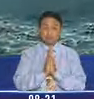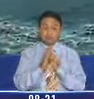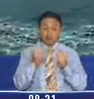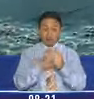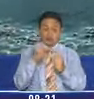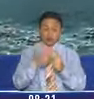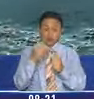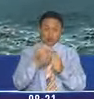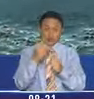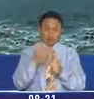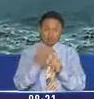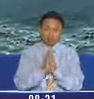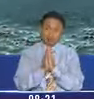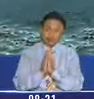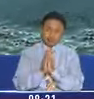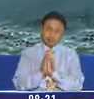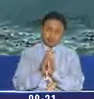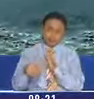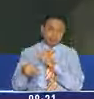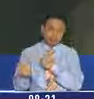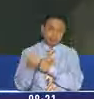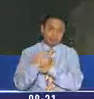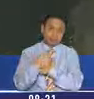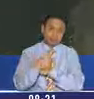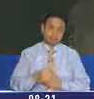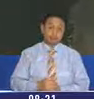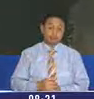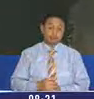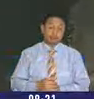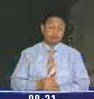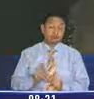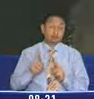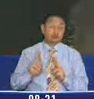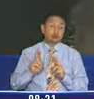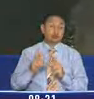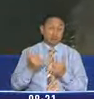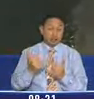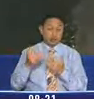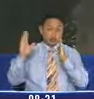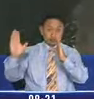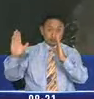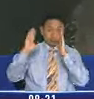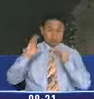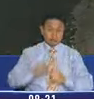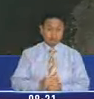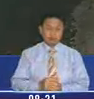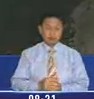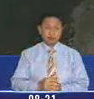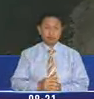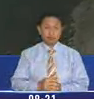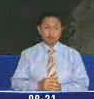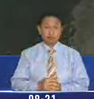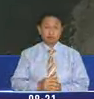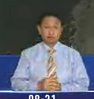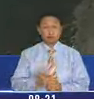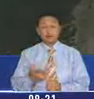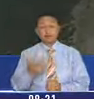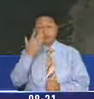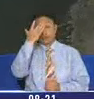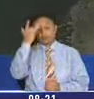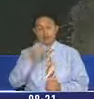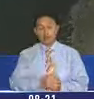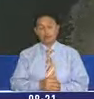de intervención, no eran atendidos. Ojalá den oído a lo que le digo yo, porque